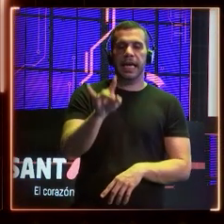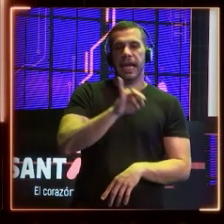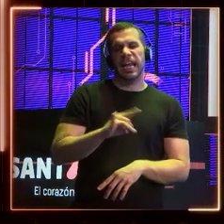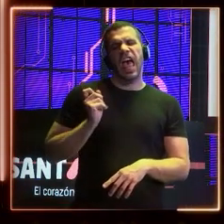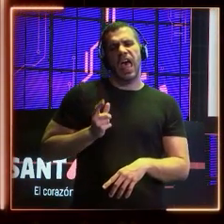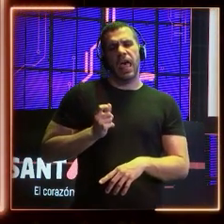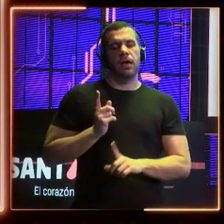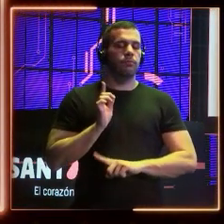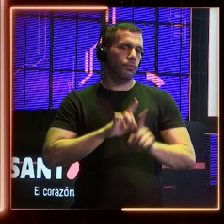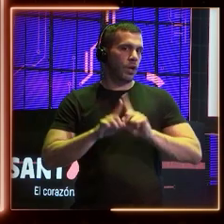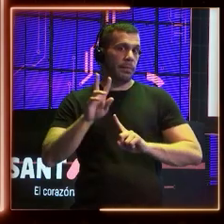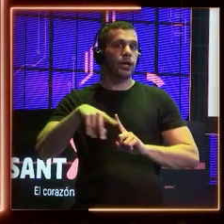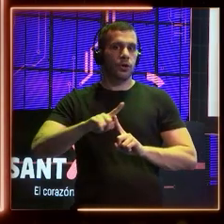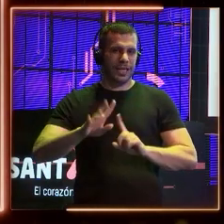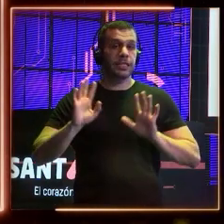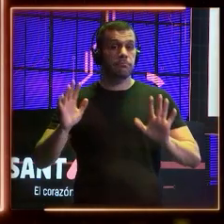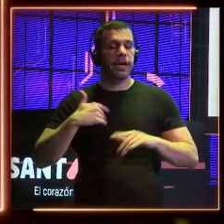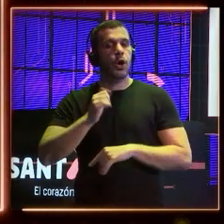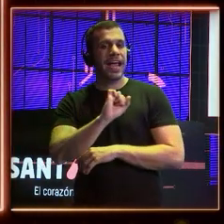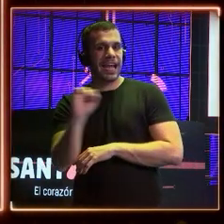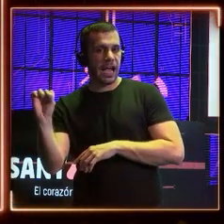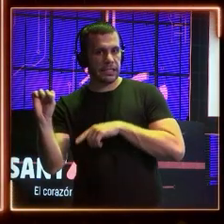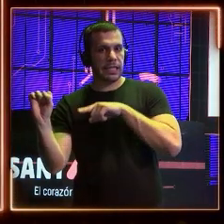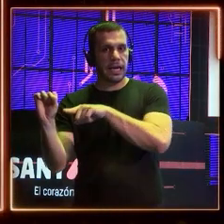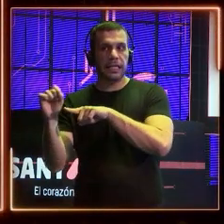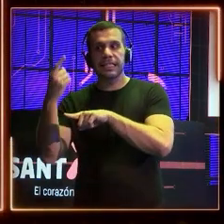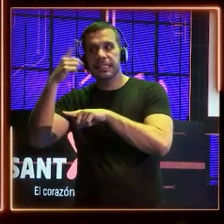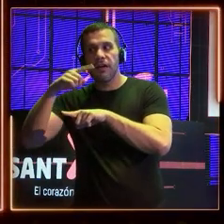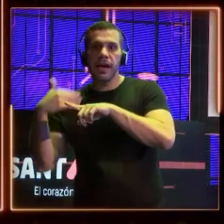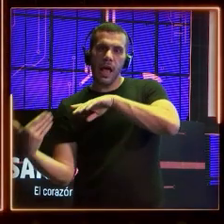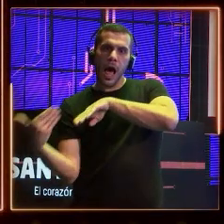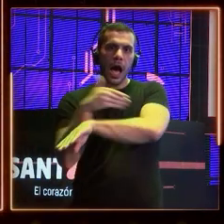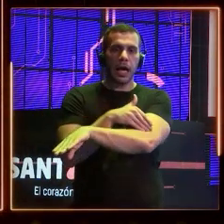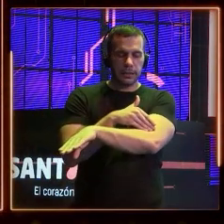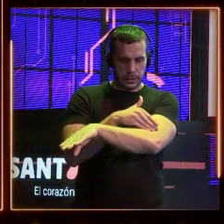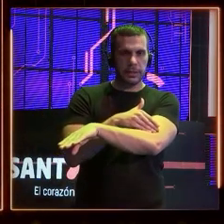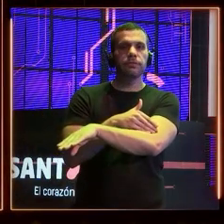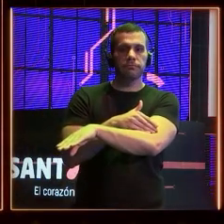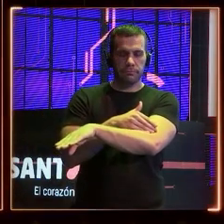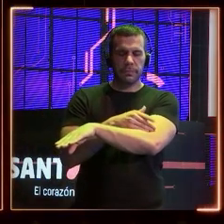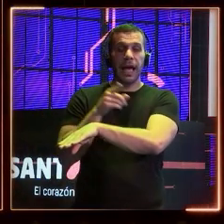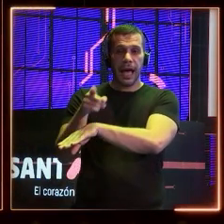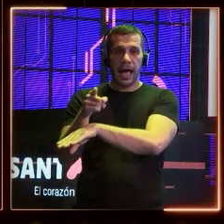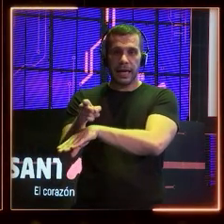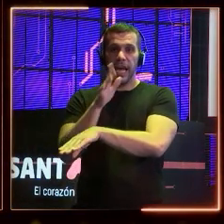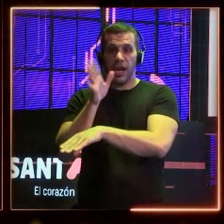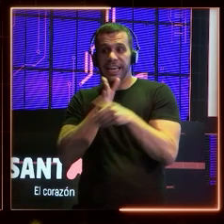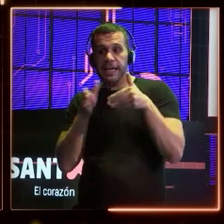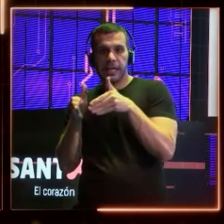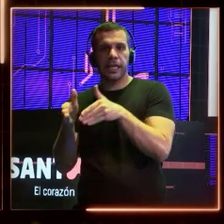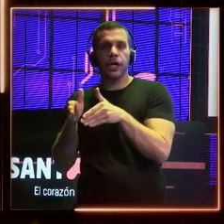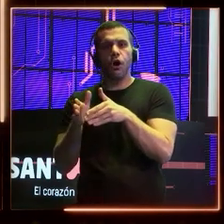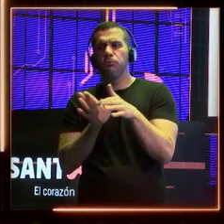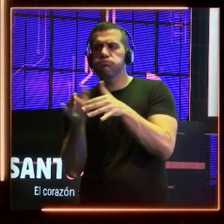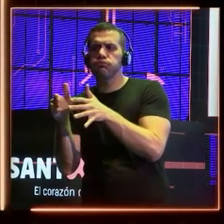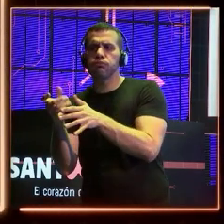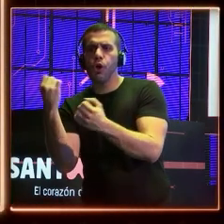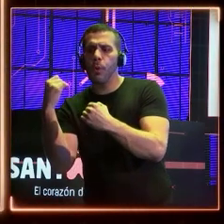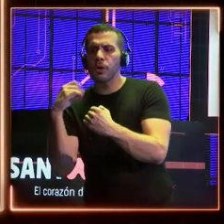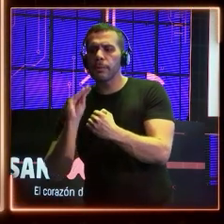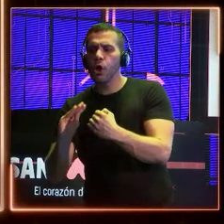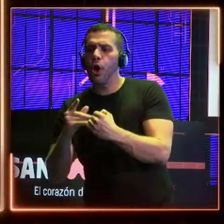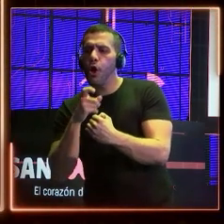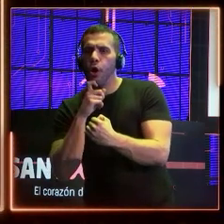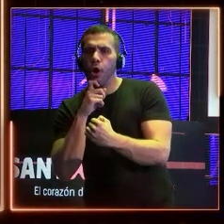frecuente pero en muchos sitios de Asia El tratar de anticipar cómo se van a comportar los caudales de los ríos cuando llueve mucho es